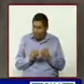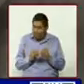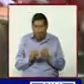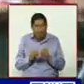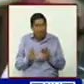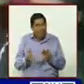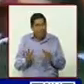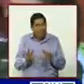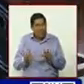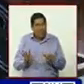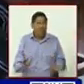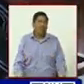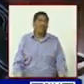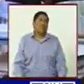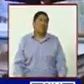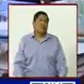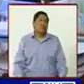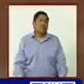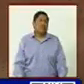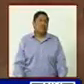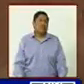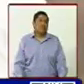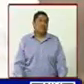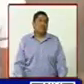que más o menos.